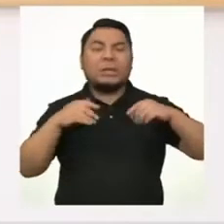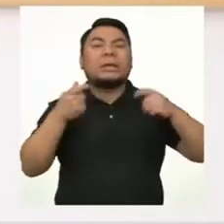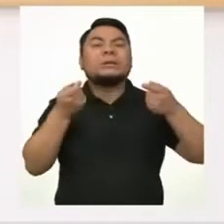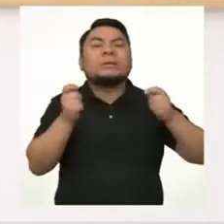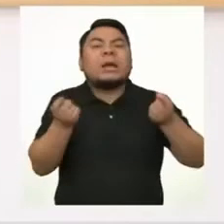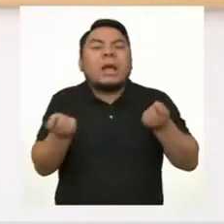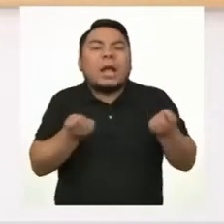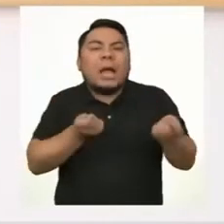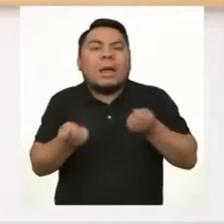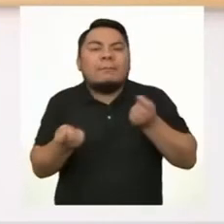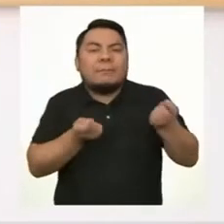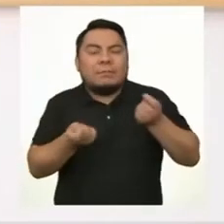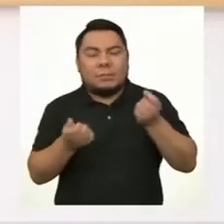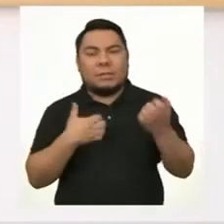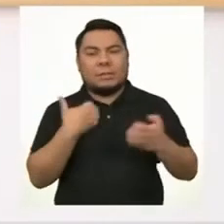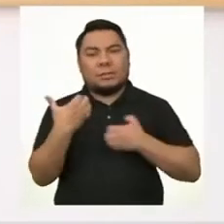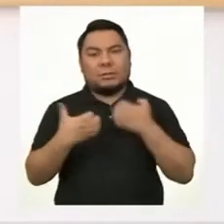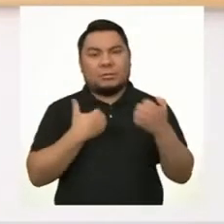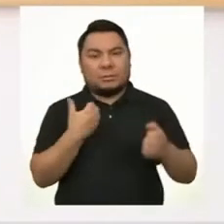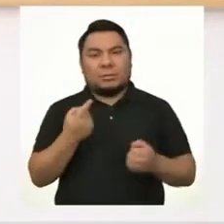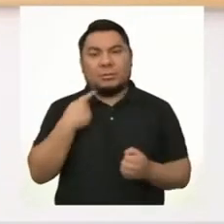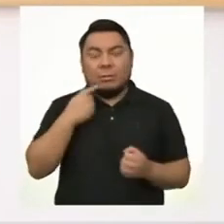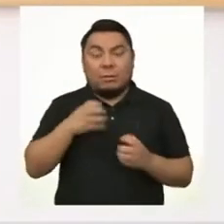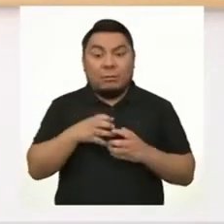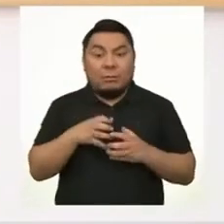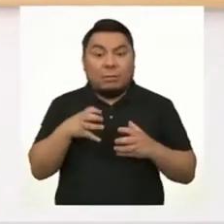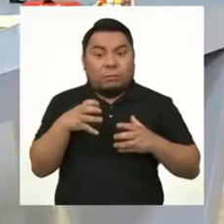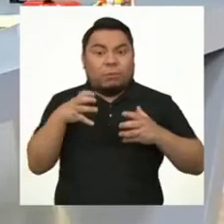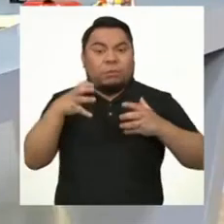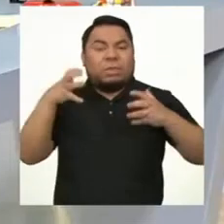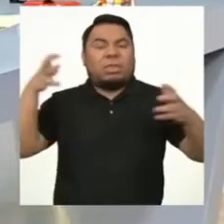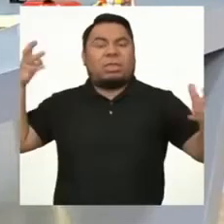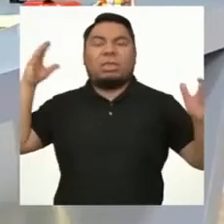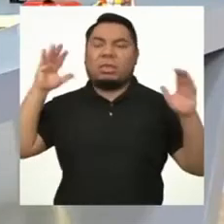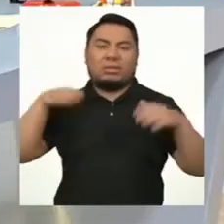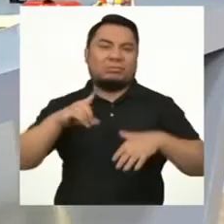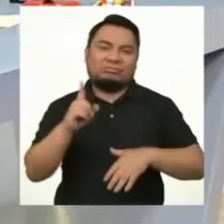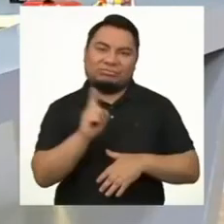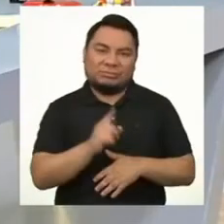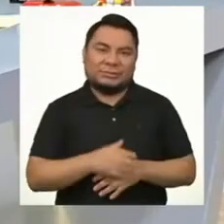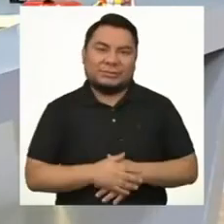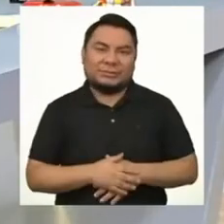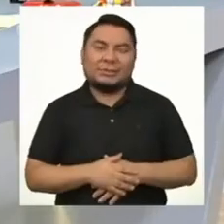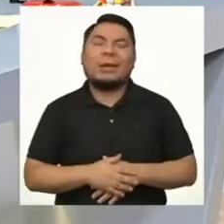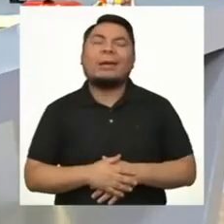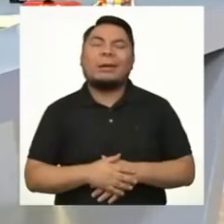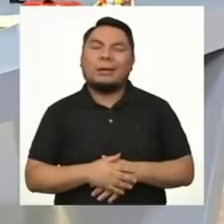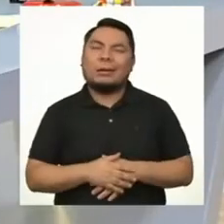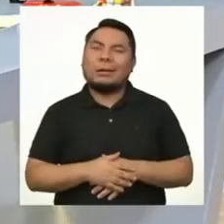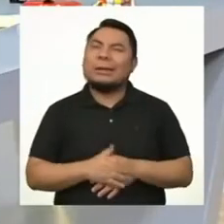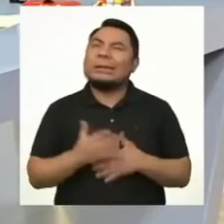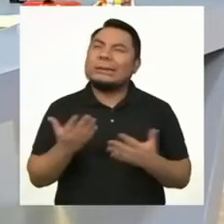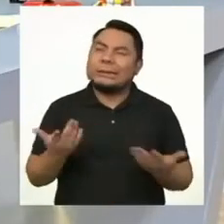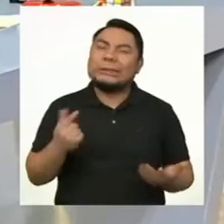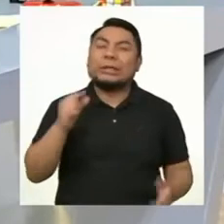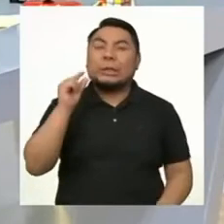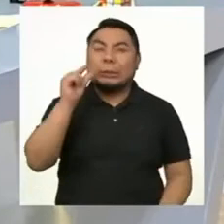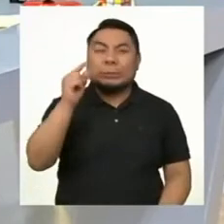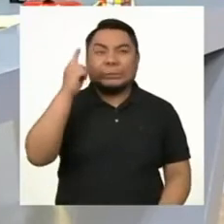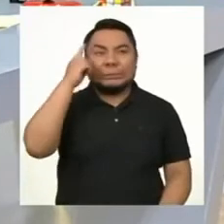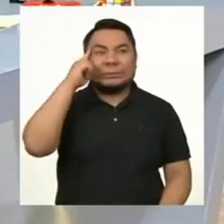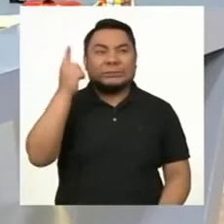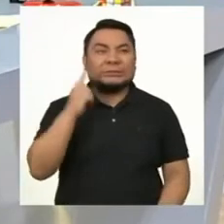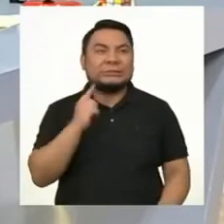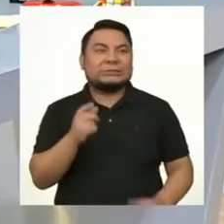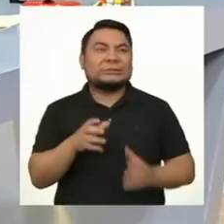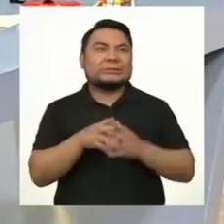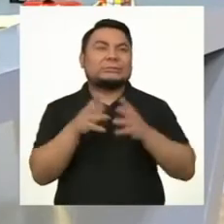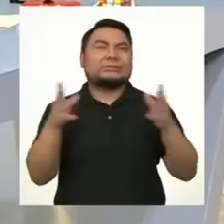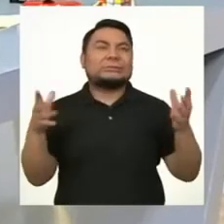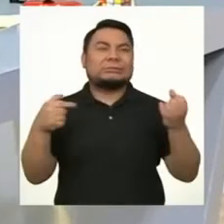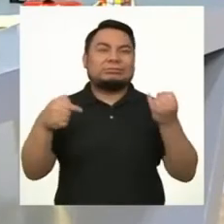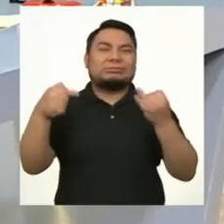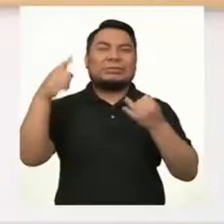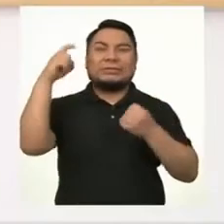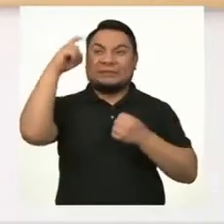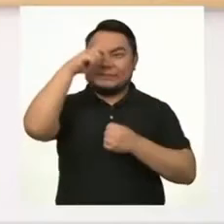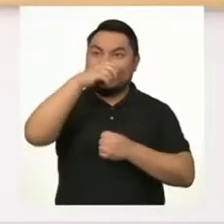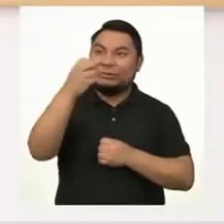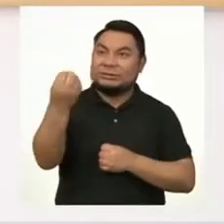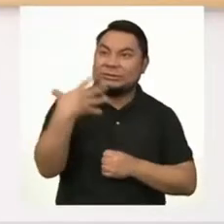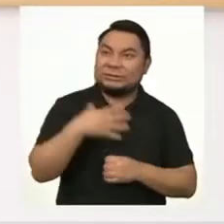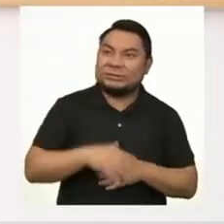Si aparecen, para que no se hagan catastróficas. Ya me perdí. Es un poco abstracto lo que dice,